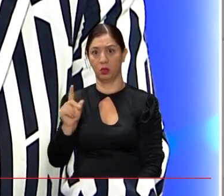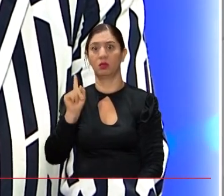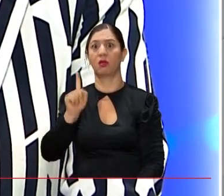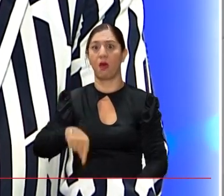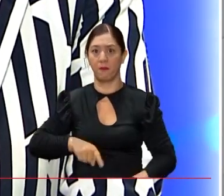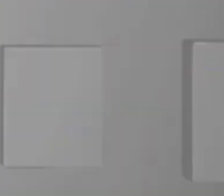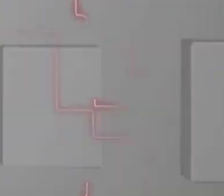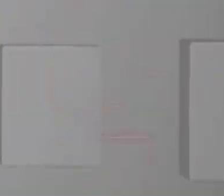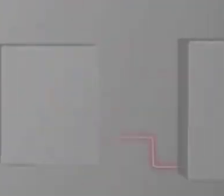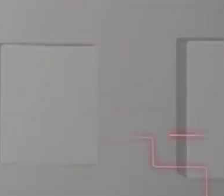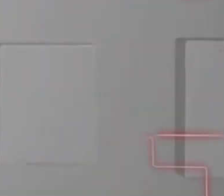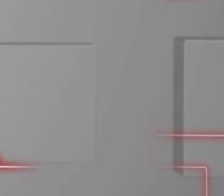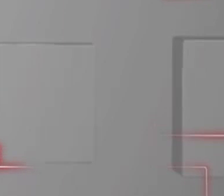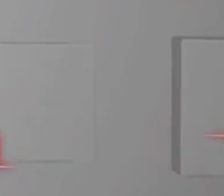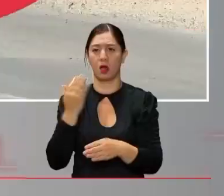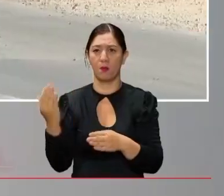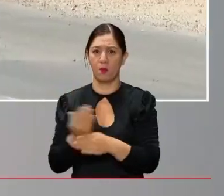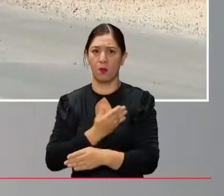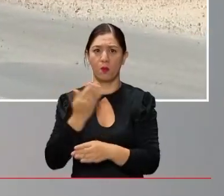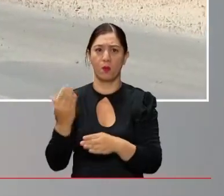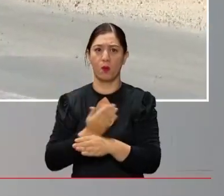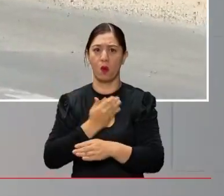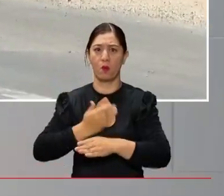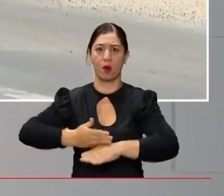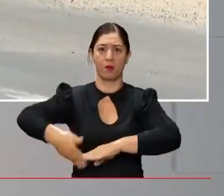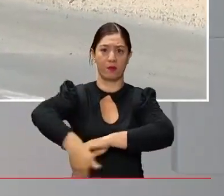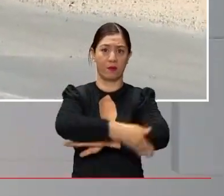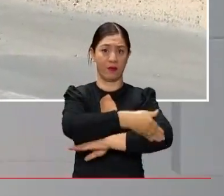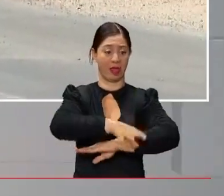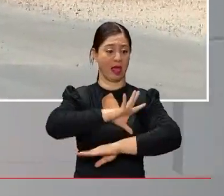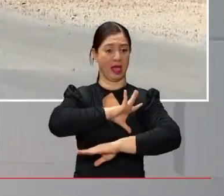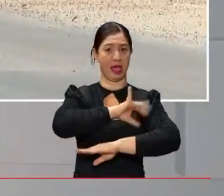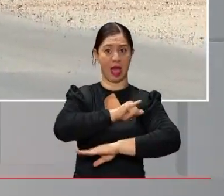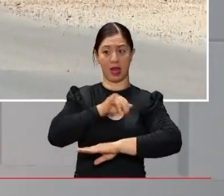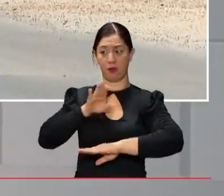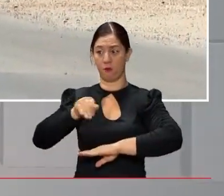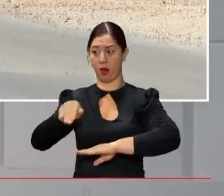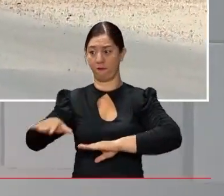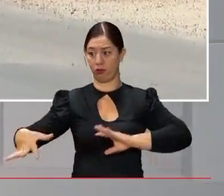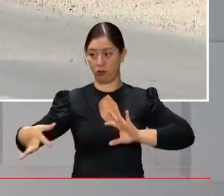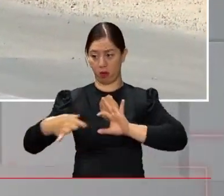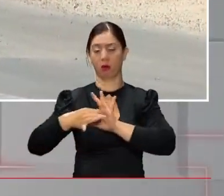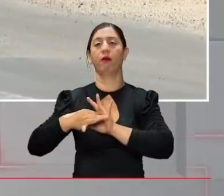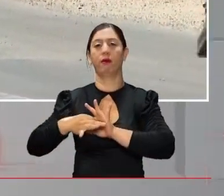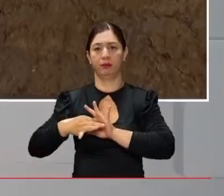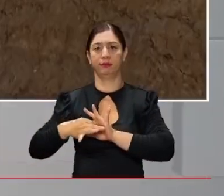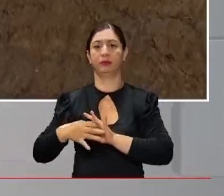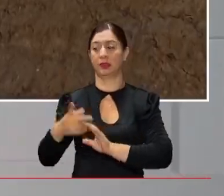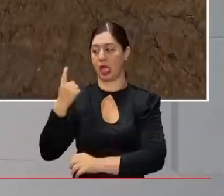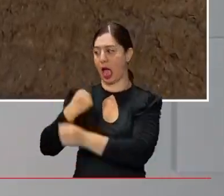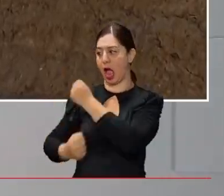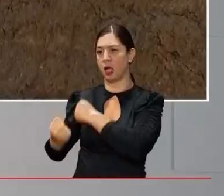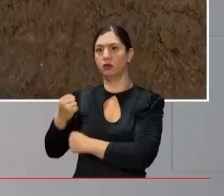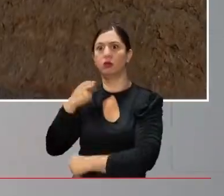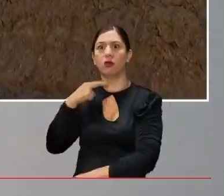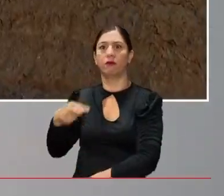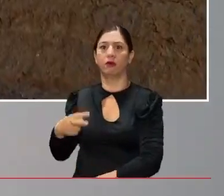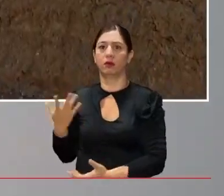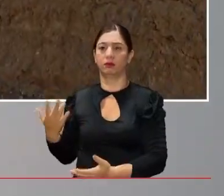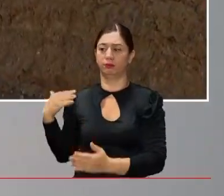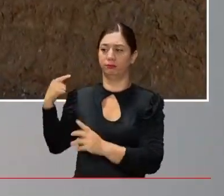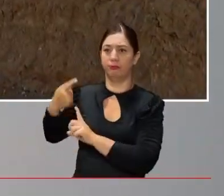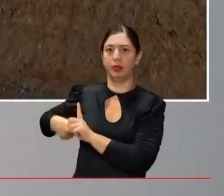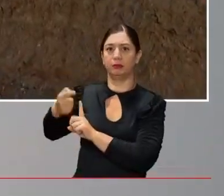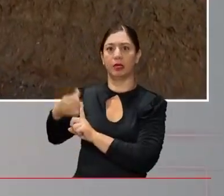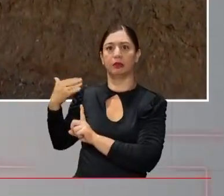de ellos son, o es el de la vía que conecta Cali y Buenaventura. Aún no se resuelve el daño de noviembre pasado, o sea, ya varios